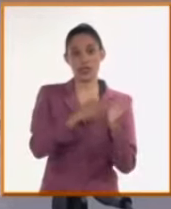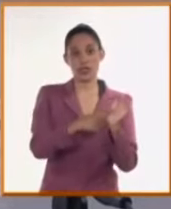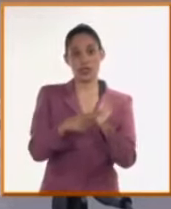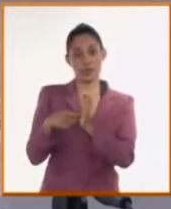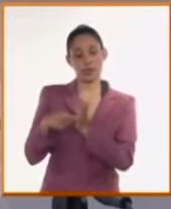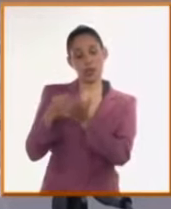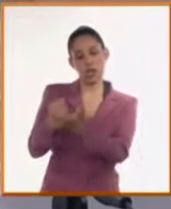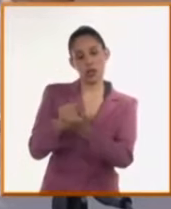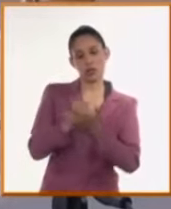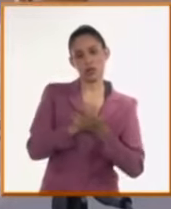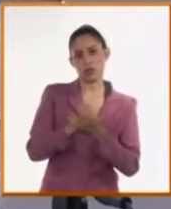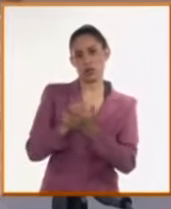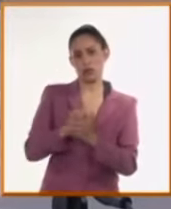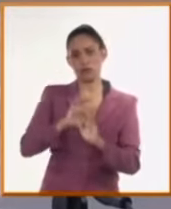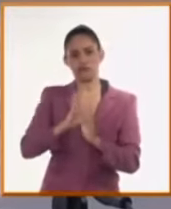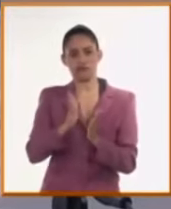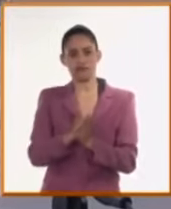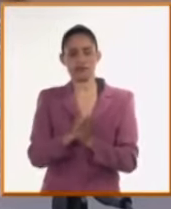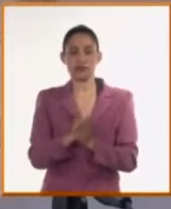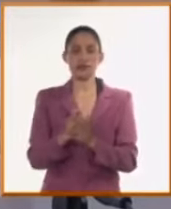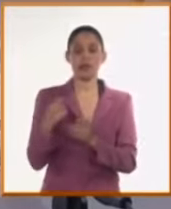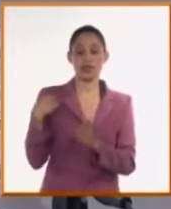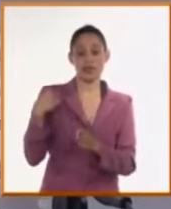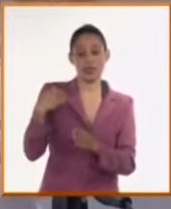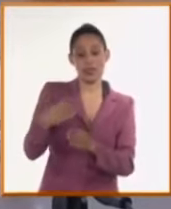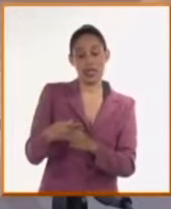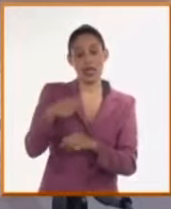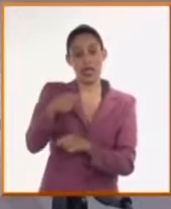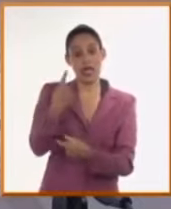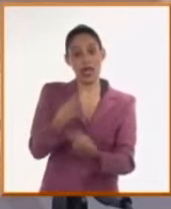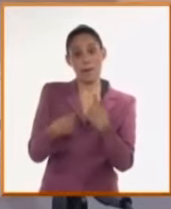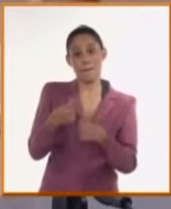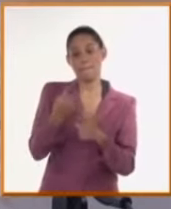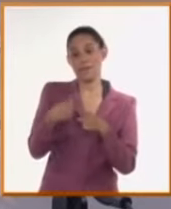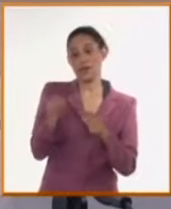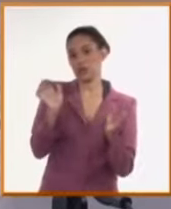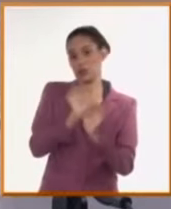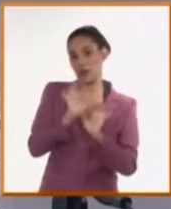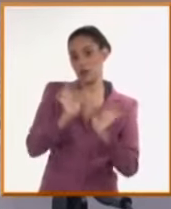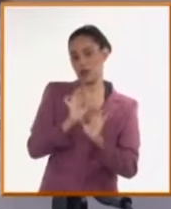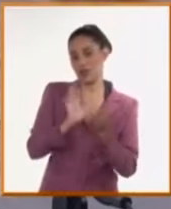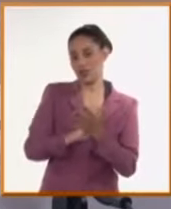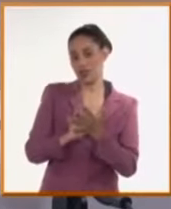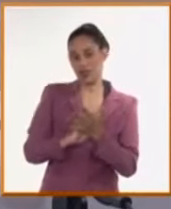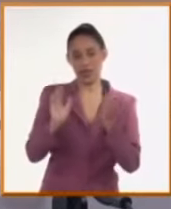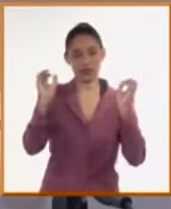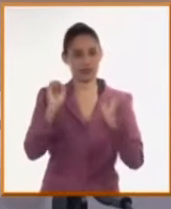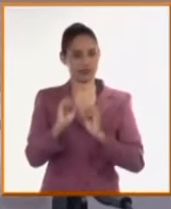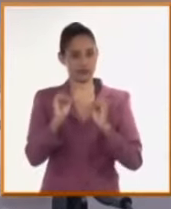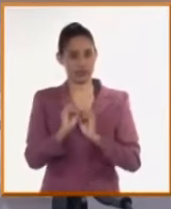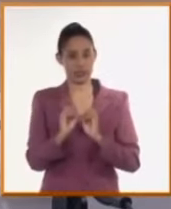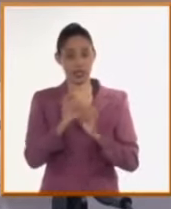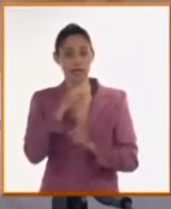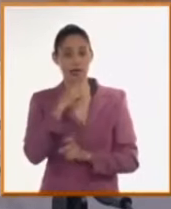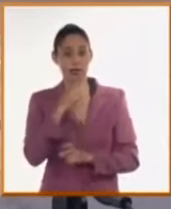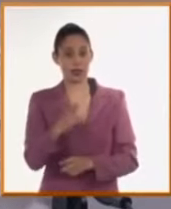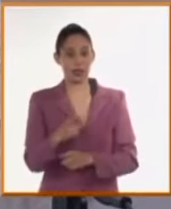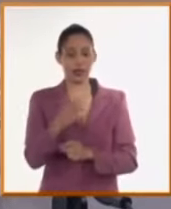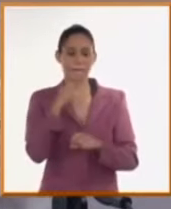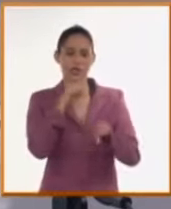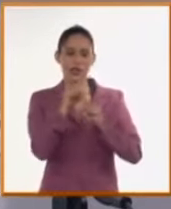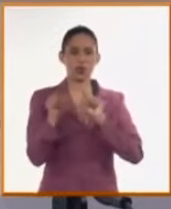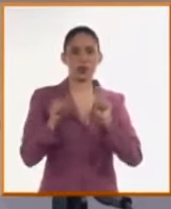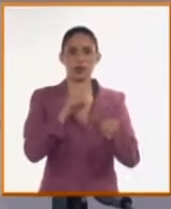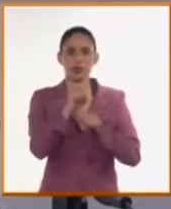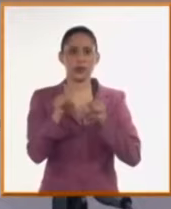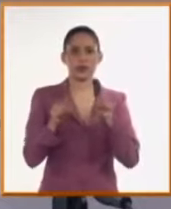cooperativo pero que eh aún no ha dado respuesta a numerosas interrogantes que se